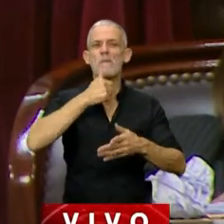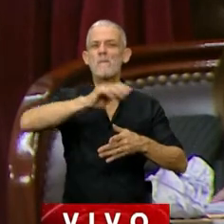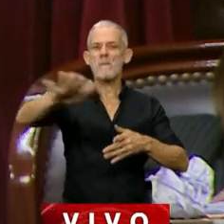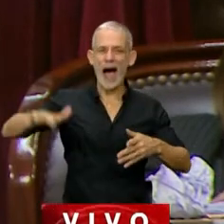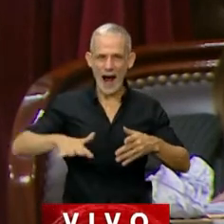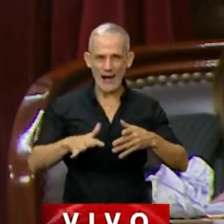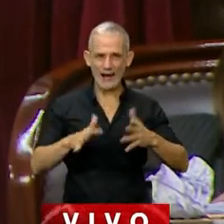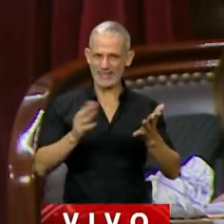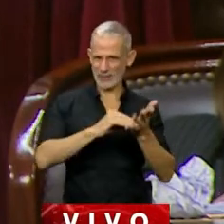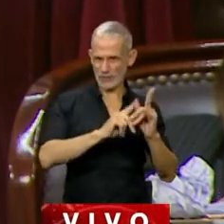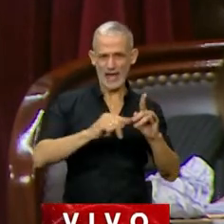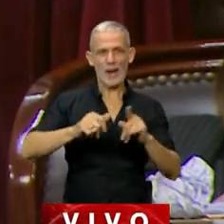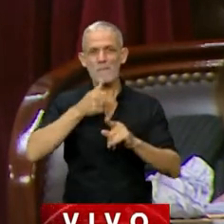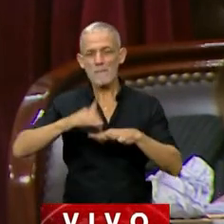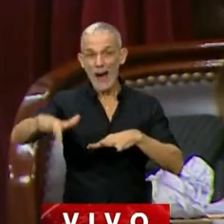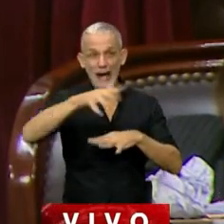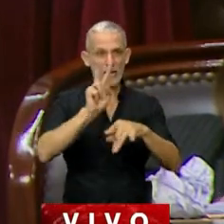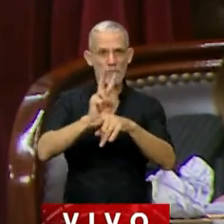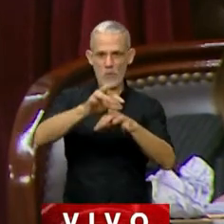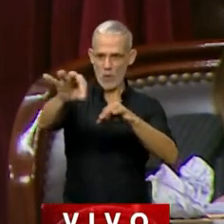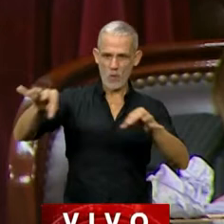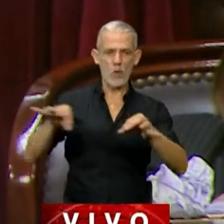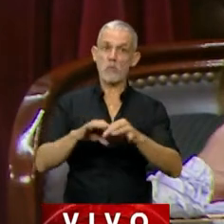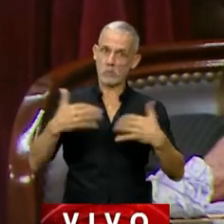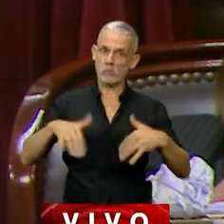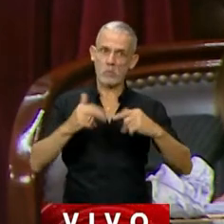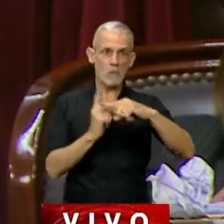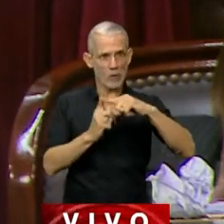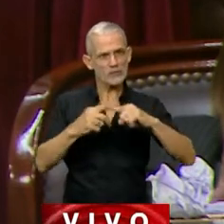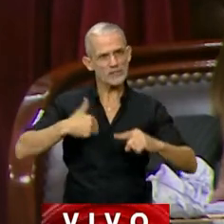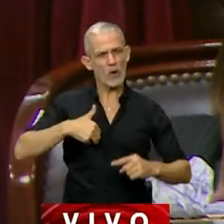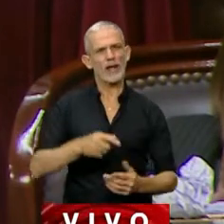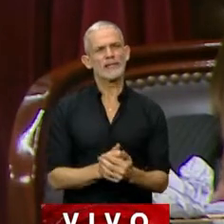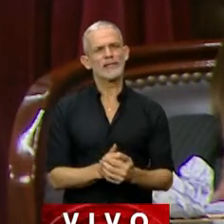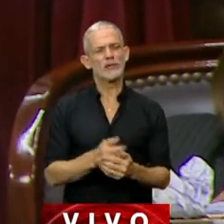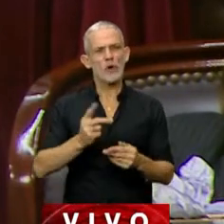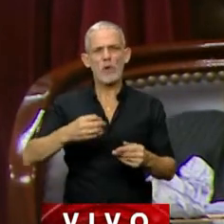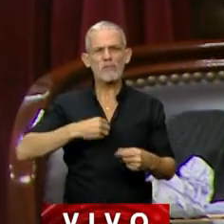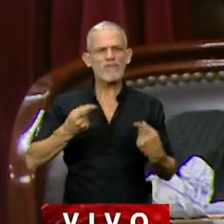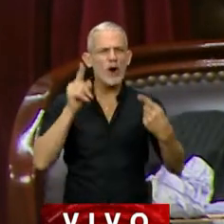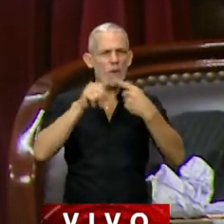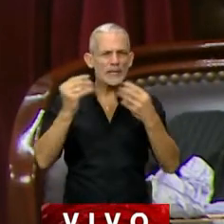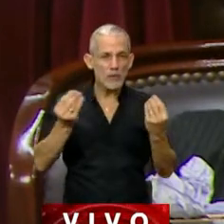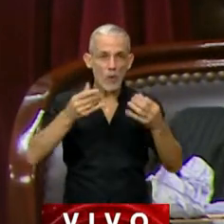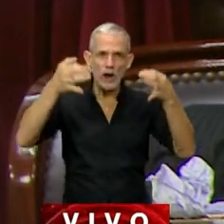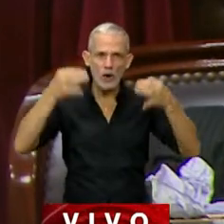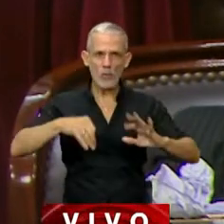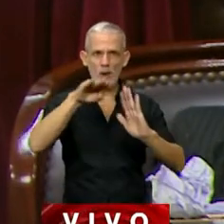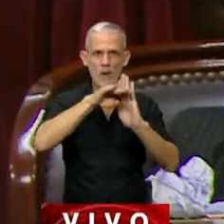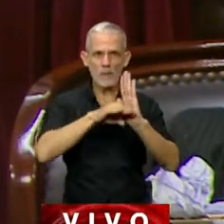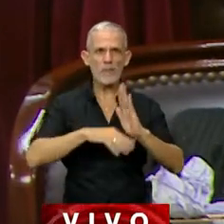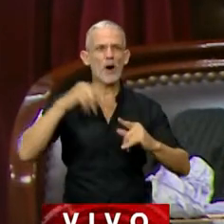marina, es una señal altamente positiva por parte de la Argentina en su vocación de cumplir